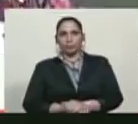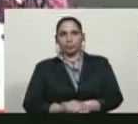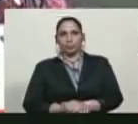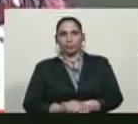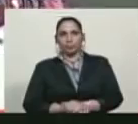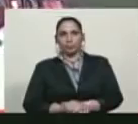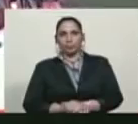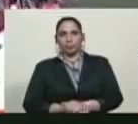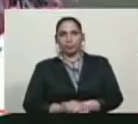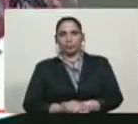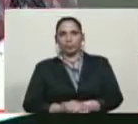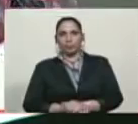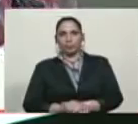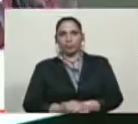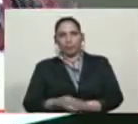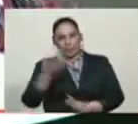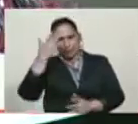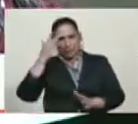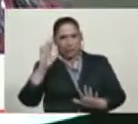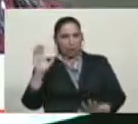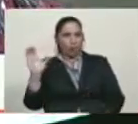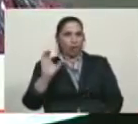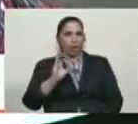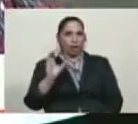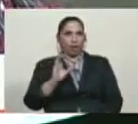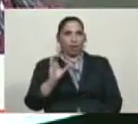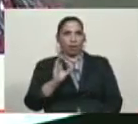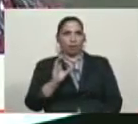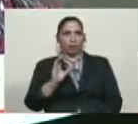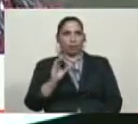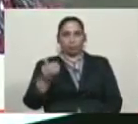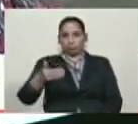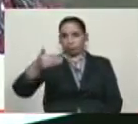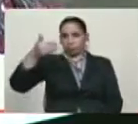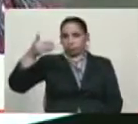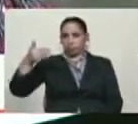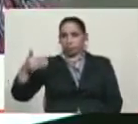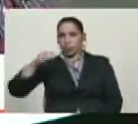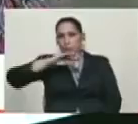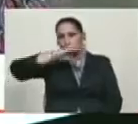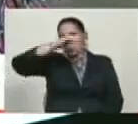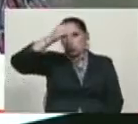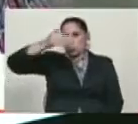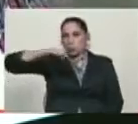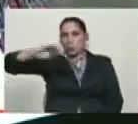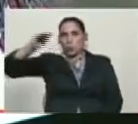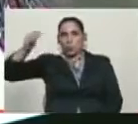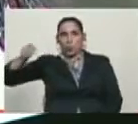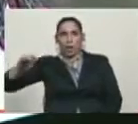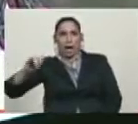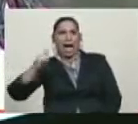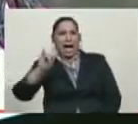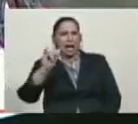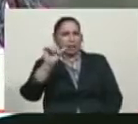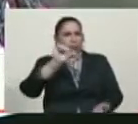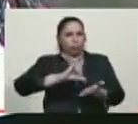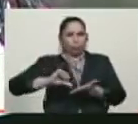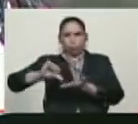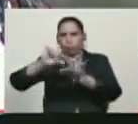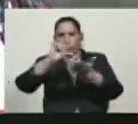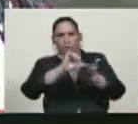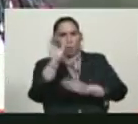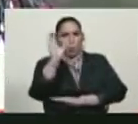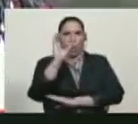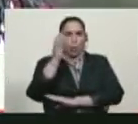se vea traje caracas verdad creo que el waraira repano aunque hay ciudades en colombia parecida a caracas medellín